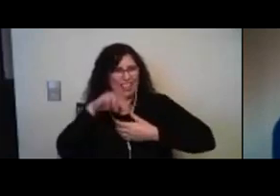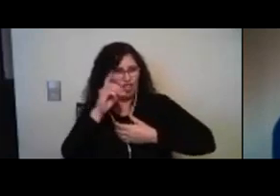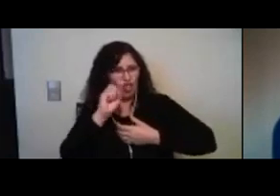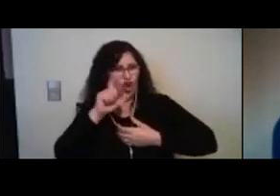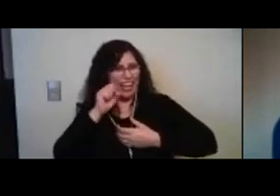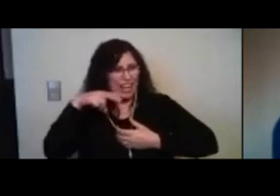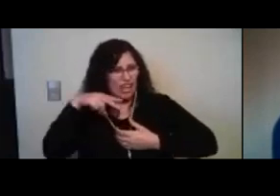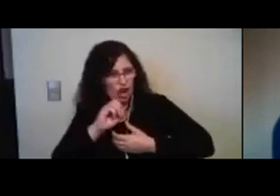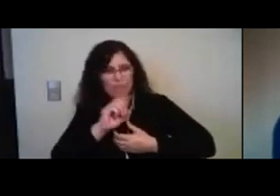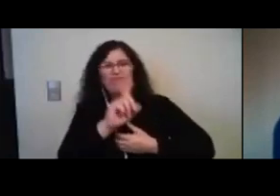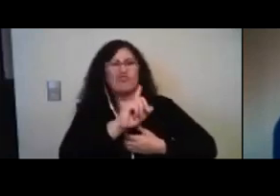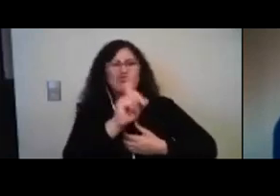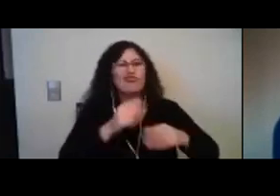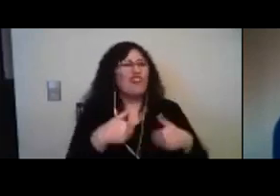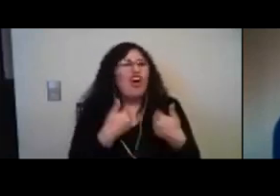por definición, es